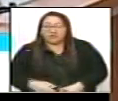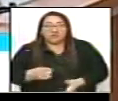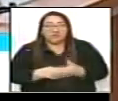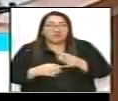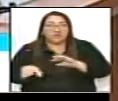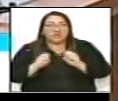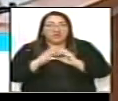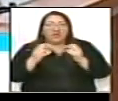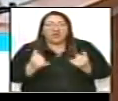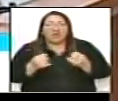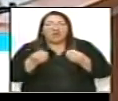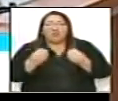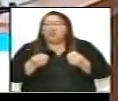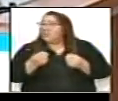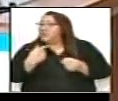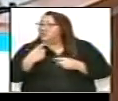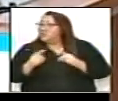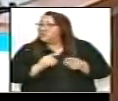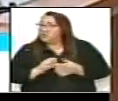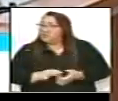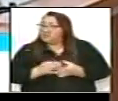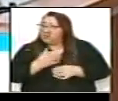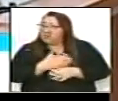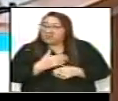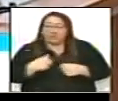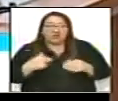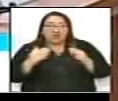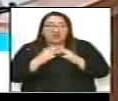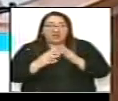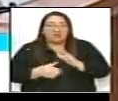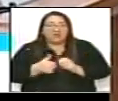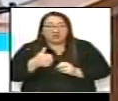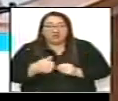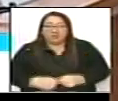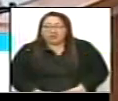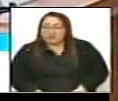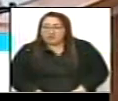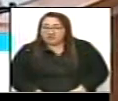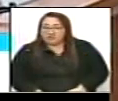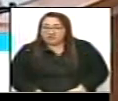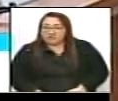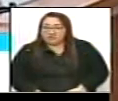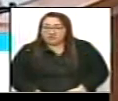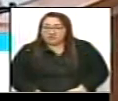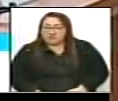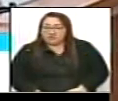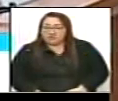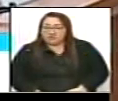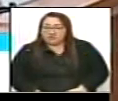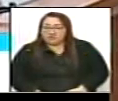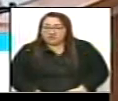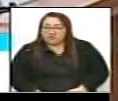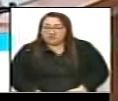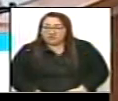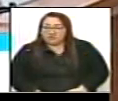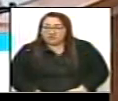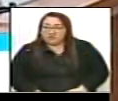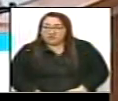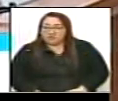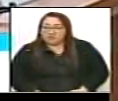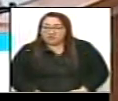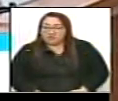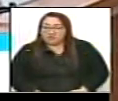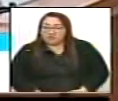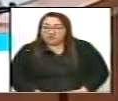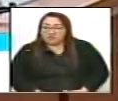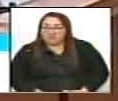de hoy. ¿Por qué? Porque la supervisión especializada tiene una casa matriz, que es en Japón. Entonces, nosotros queremos